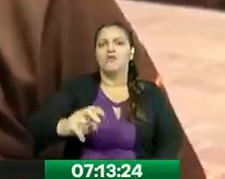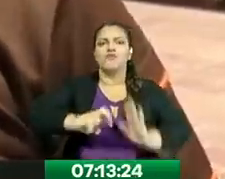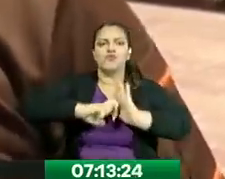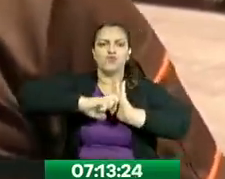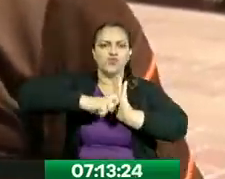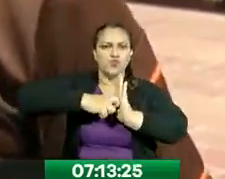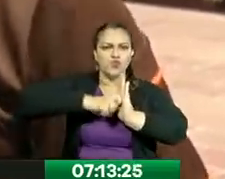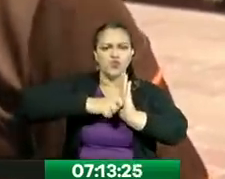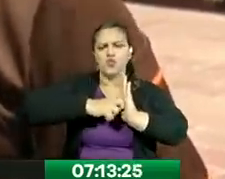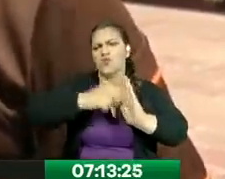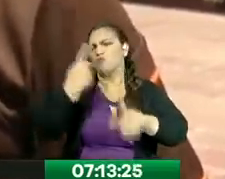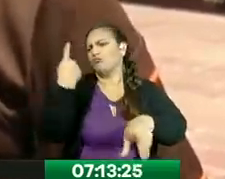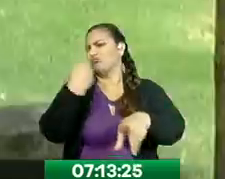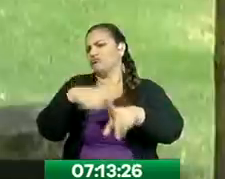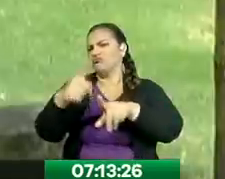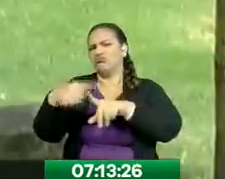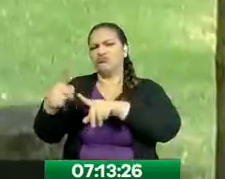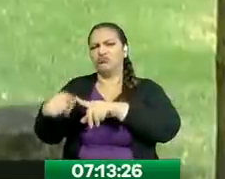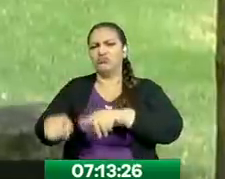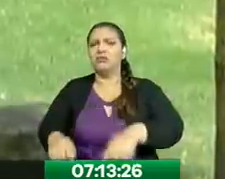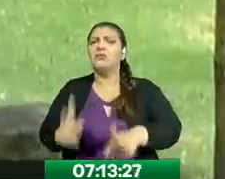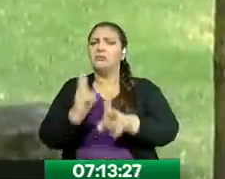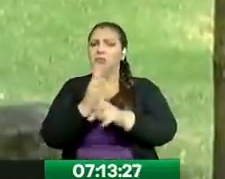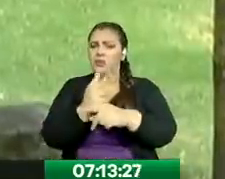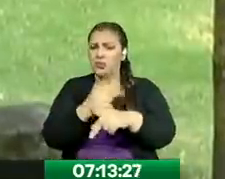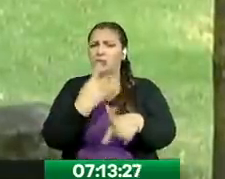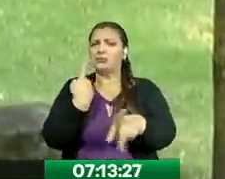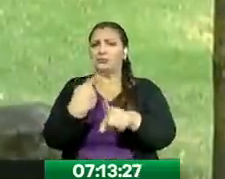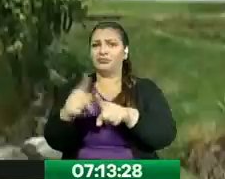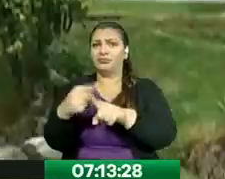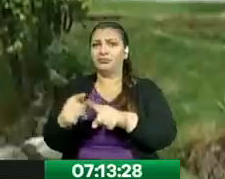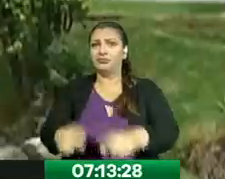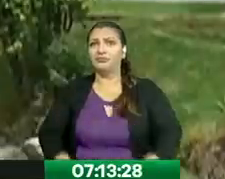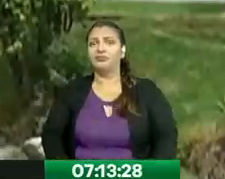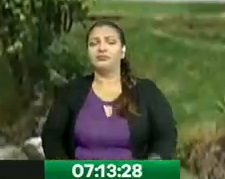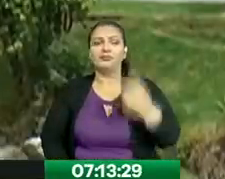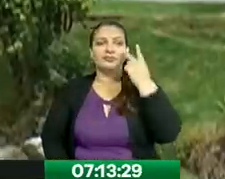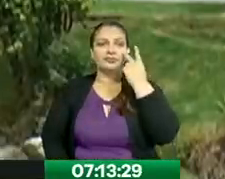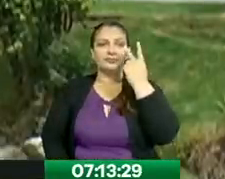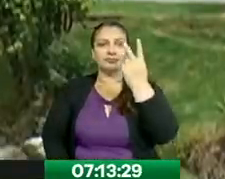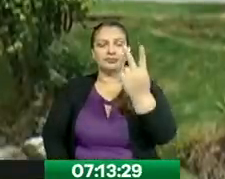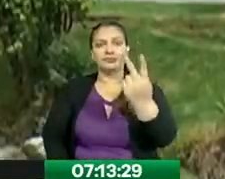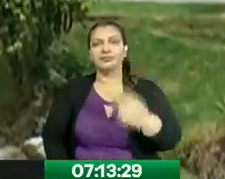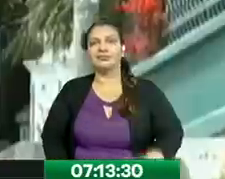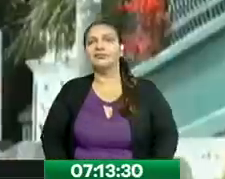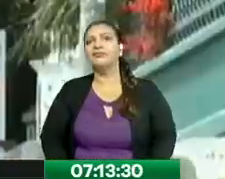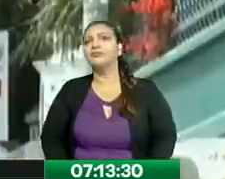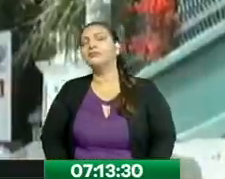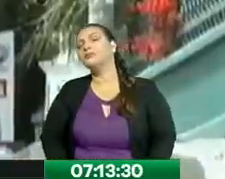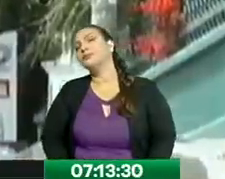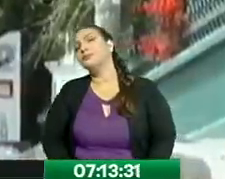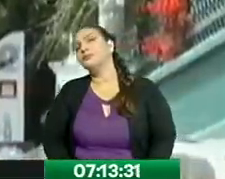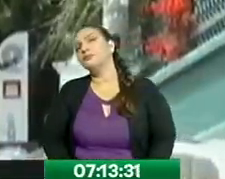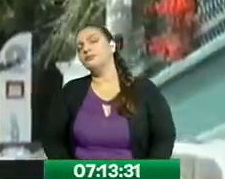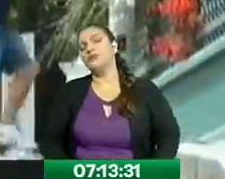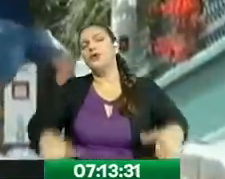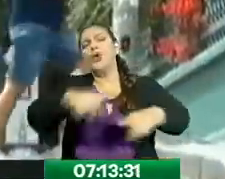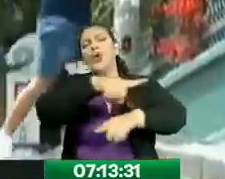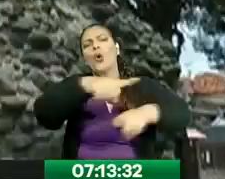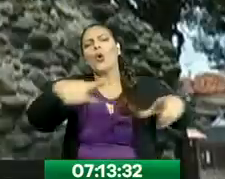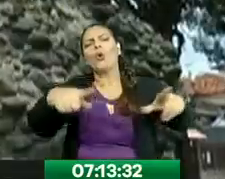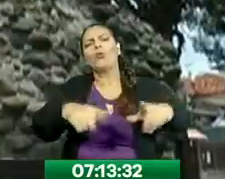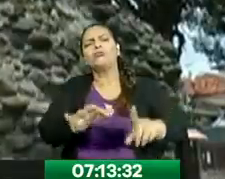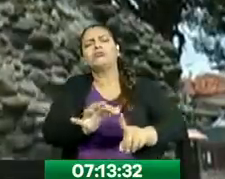muchos muchos productos para inspiración de corazones enamorados se recomienda el barranco lugar de ensueño